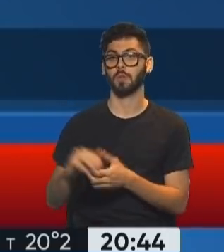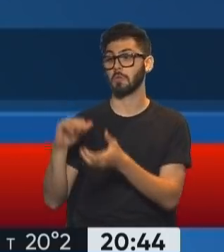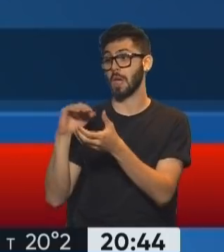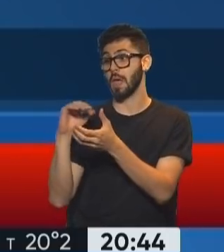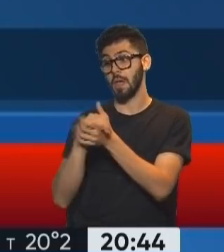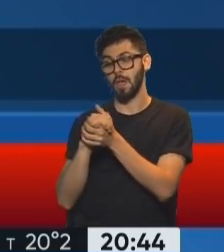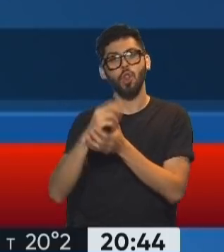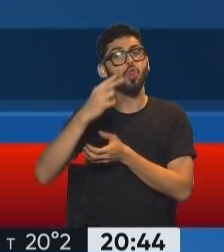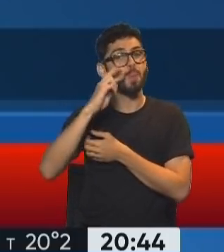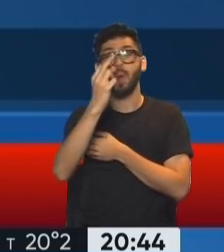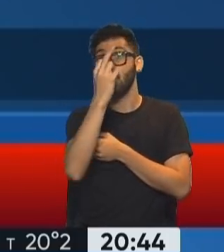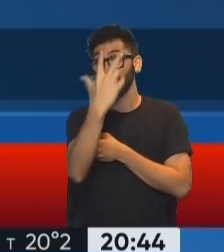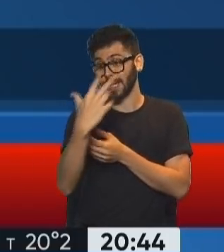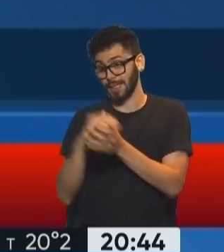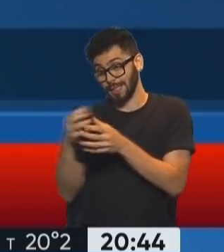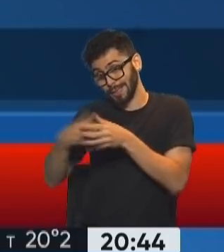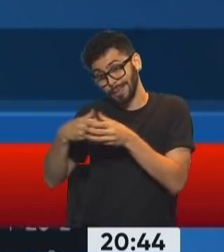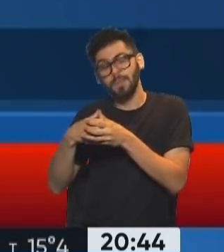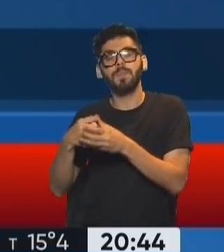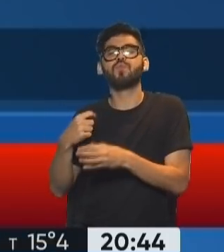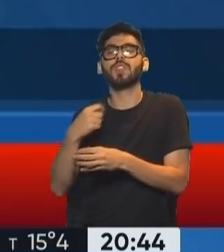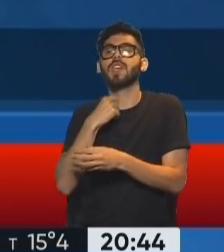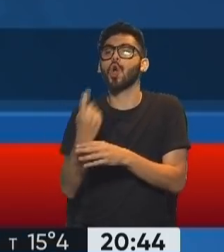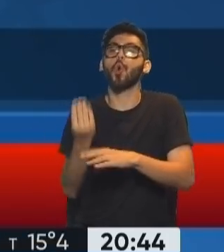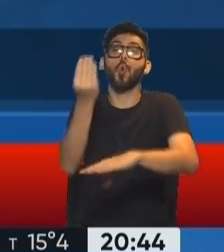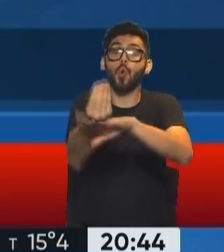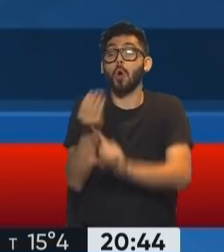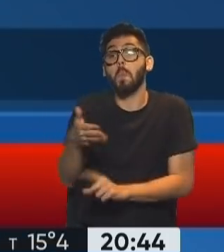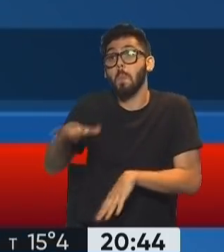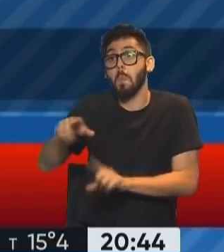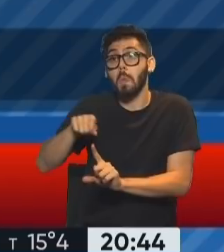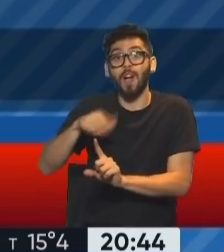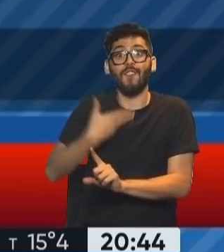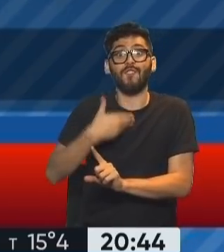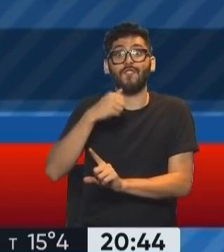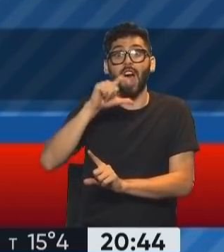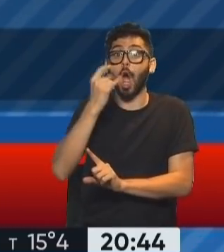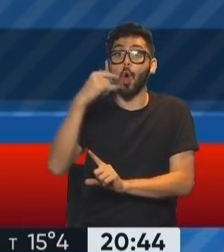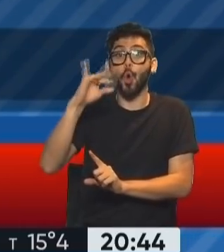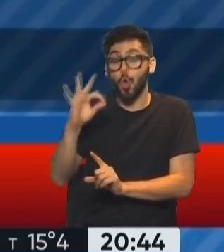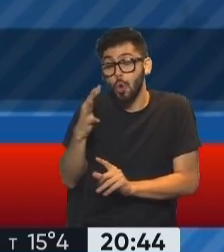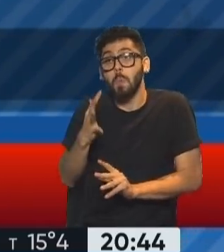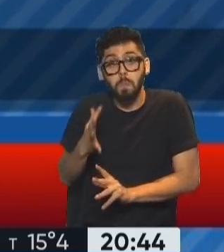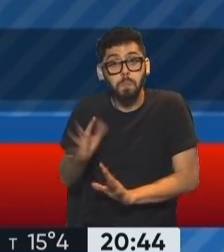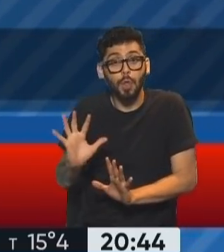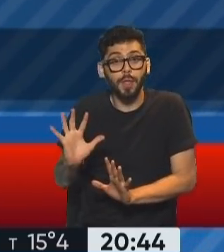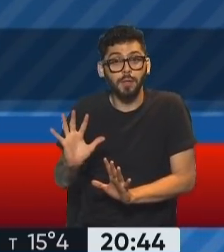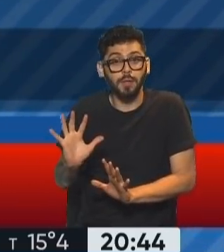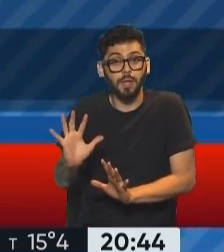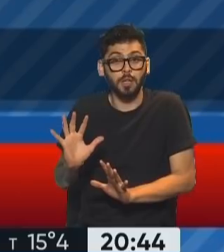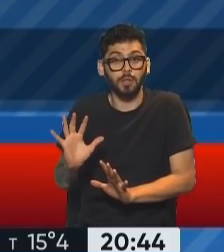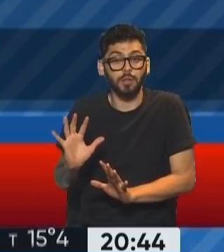en el 2023. No hay que descartarlo a Facundo. Mire que yo también expresé con